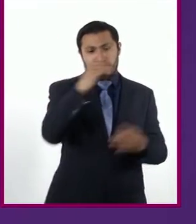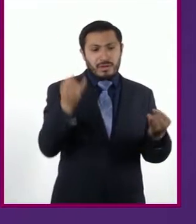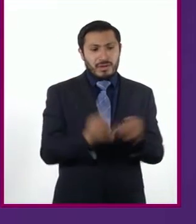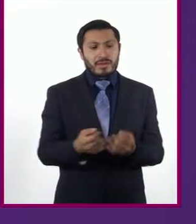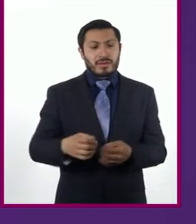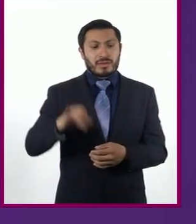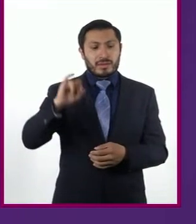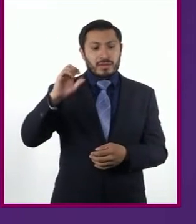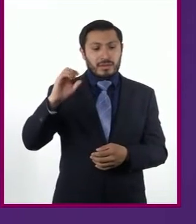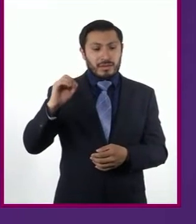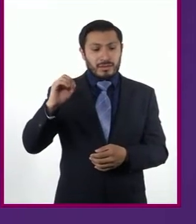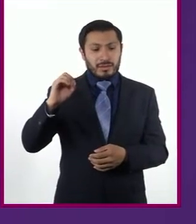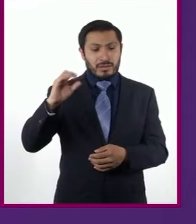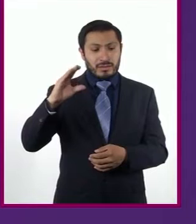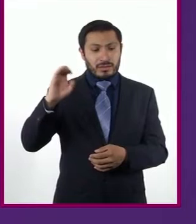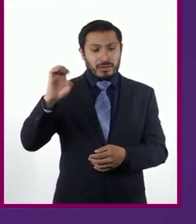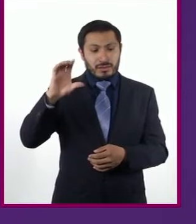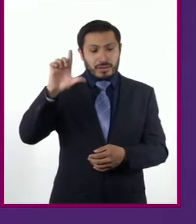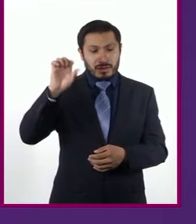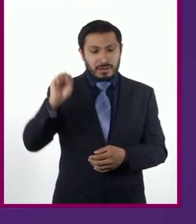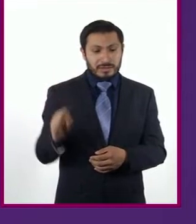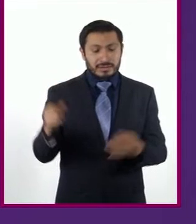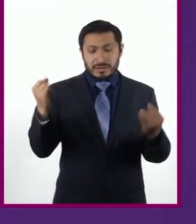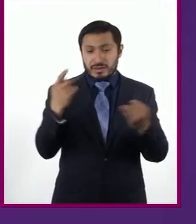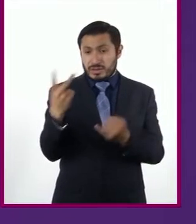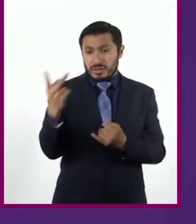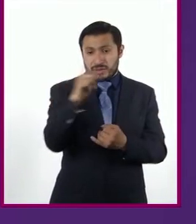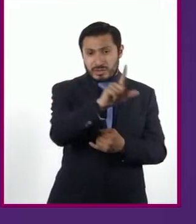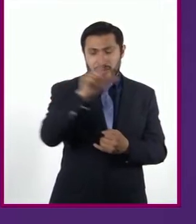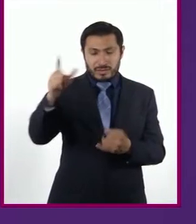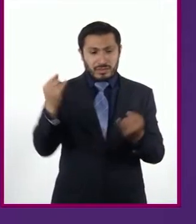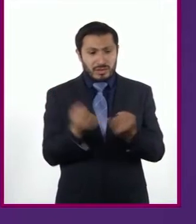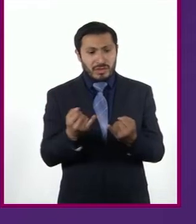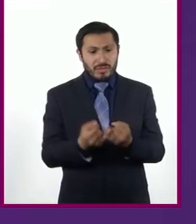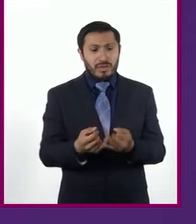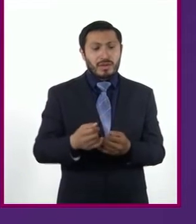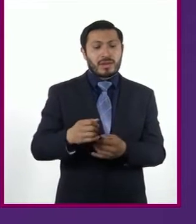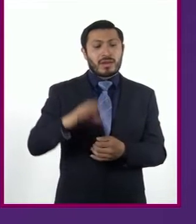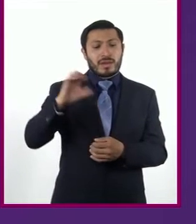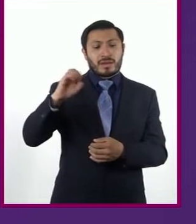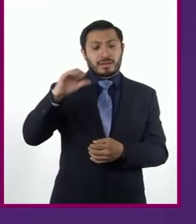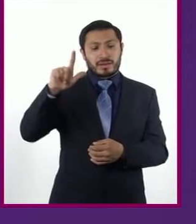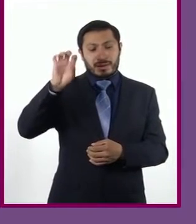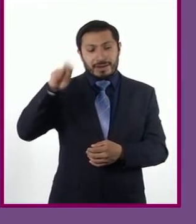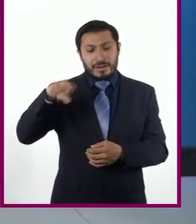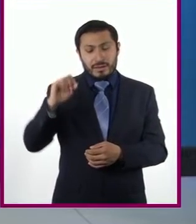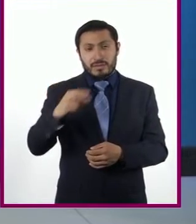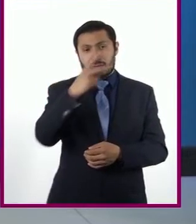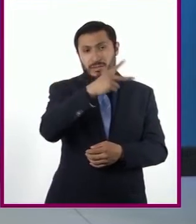ángulos y un lado igual. Y escaleno con tres ángulos y lados distintos.